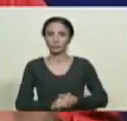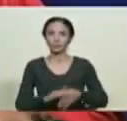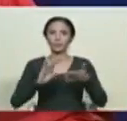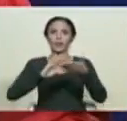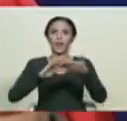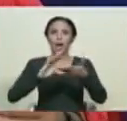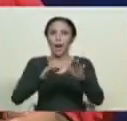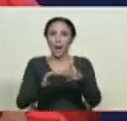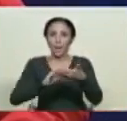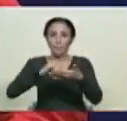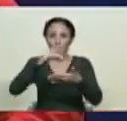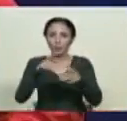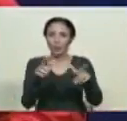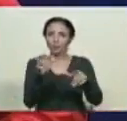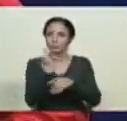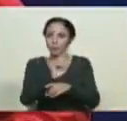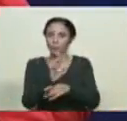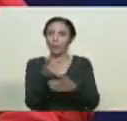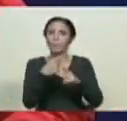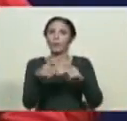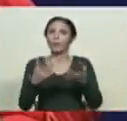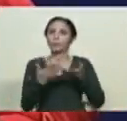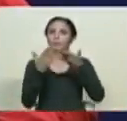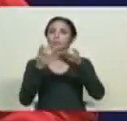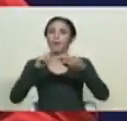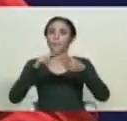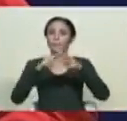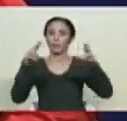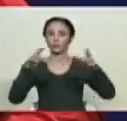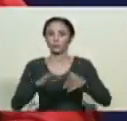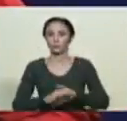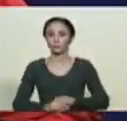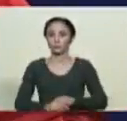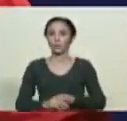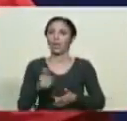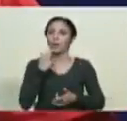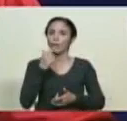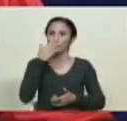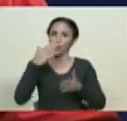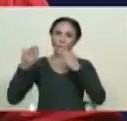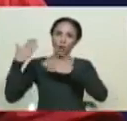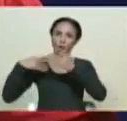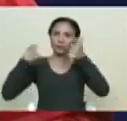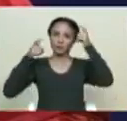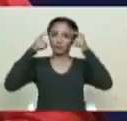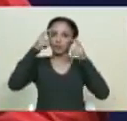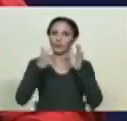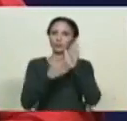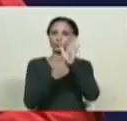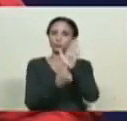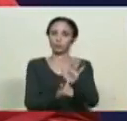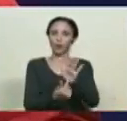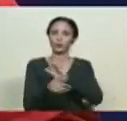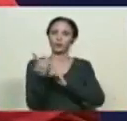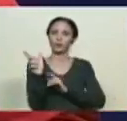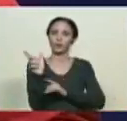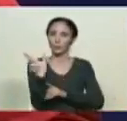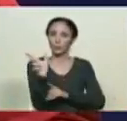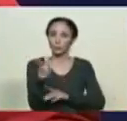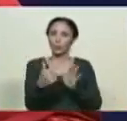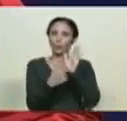maquinaria, sí. Una maquinaria para la paz. El PSUV es el, lo dijo el comandante Chávez, es el ejército de la paz en